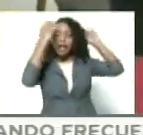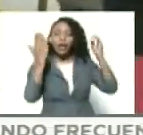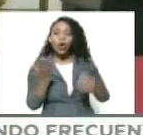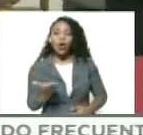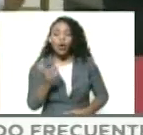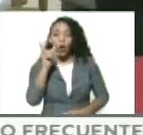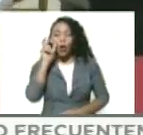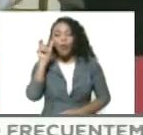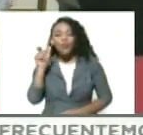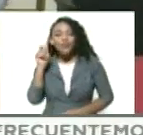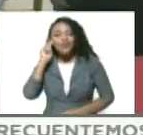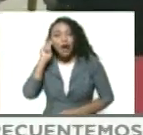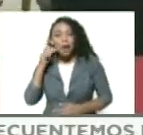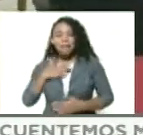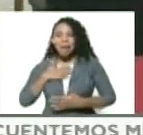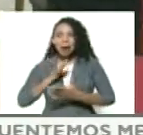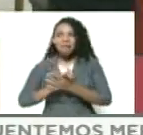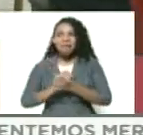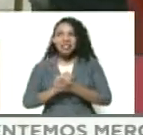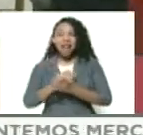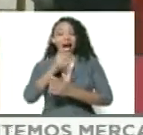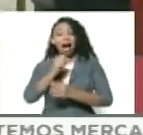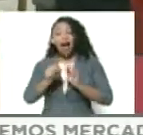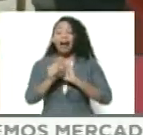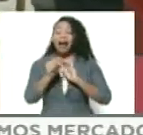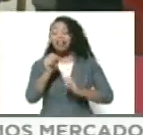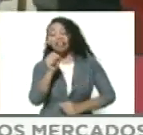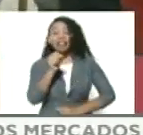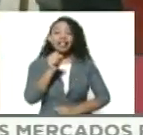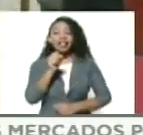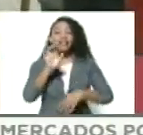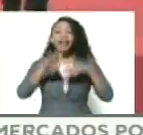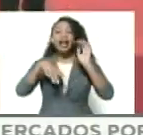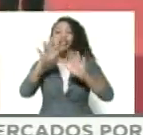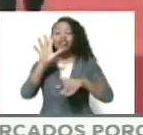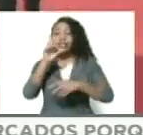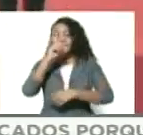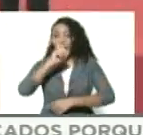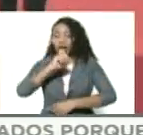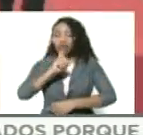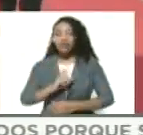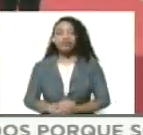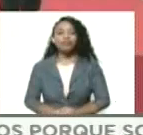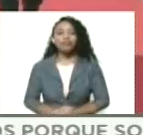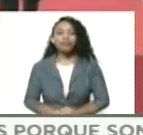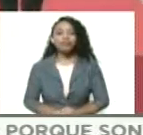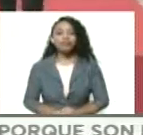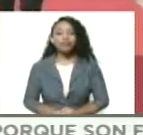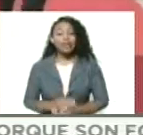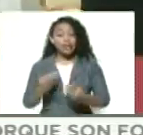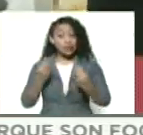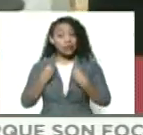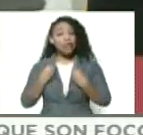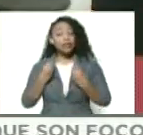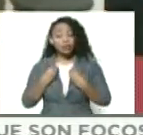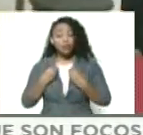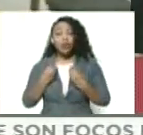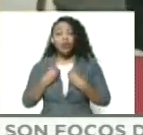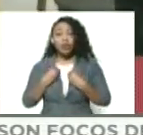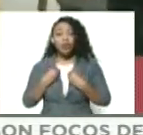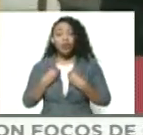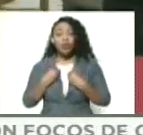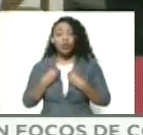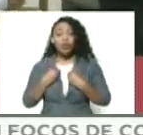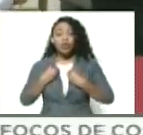Yutsari, mi amiga, cantante de 14 años, que vivió